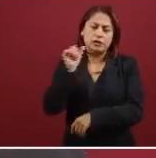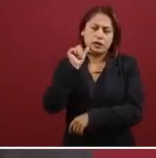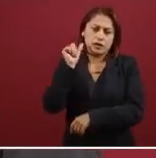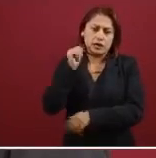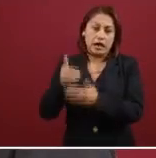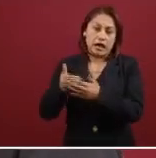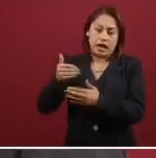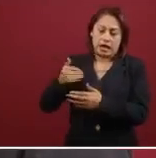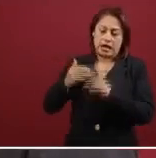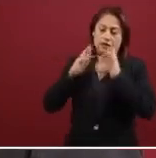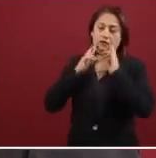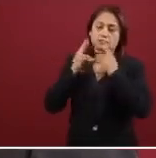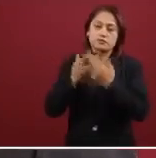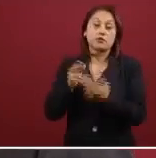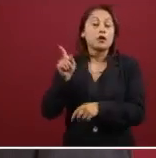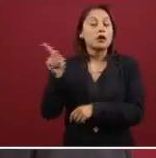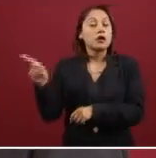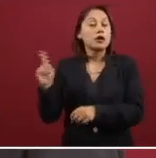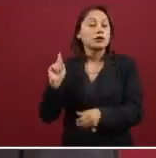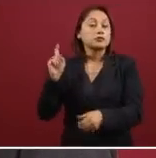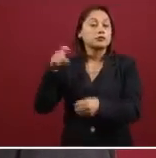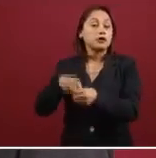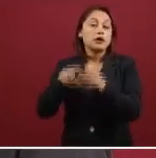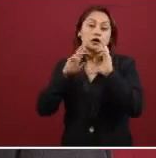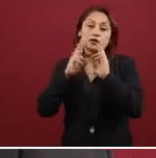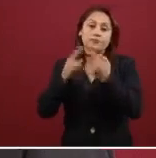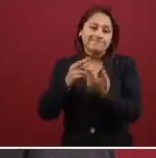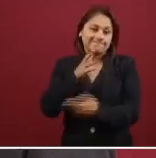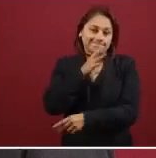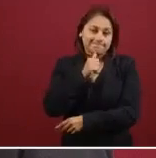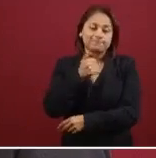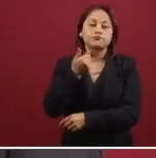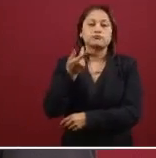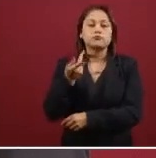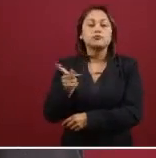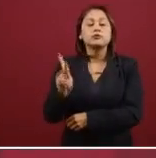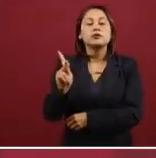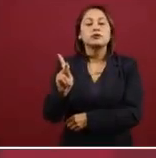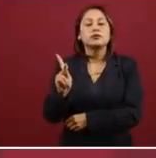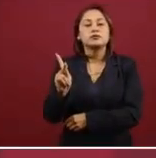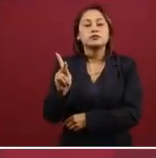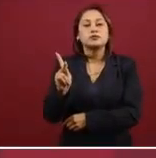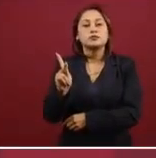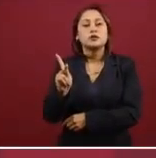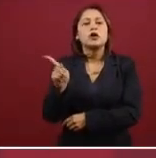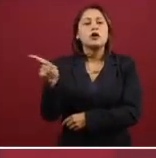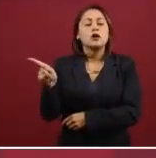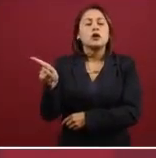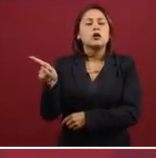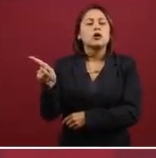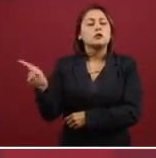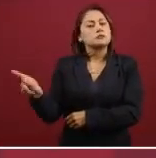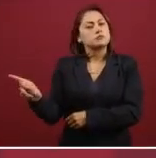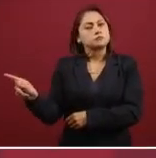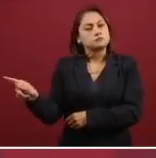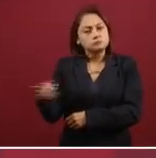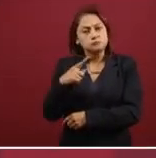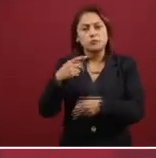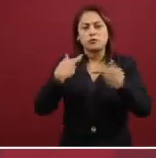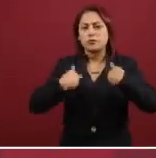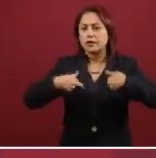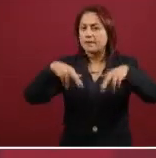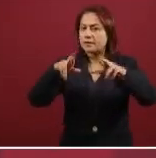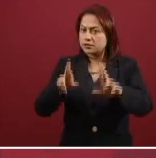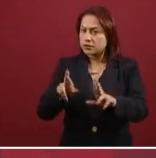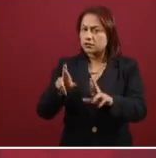Él, por razones de agenda, está saturado, y hubo un representante de Hacienda ayer en